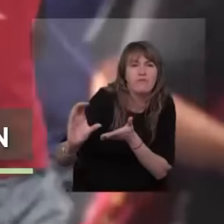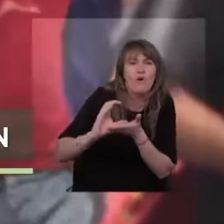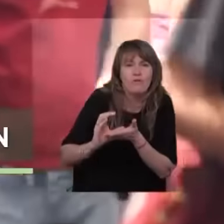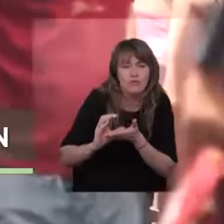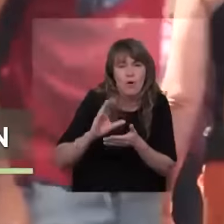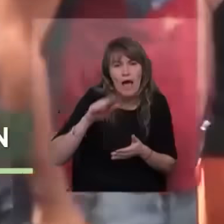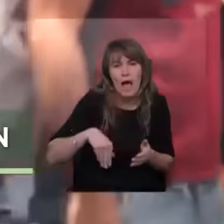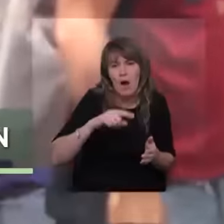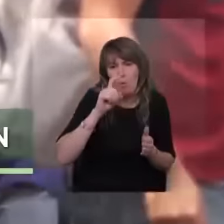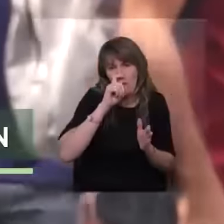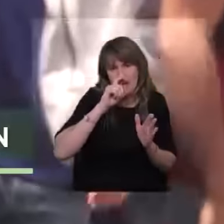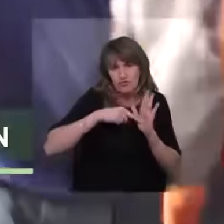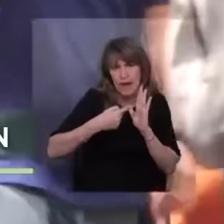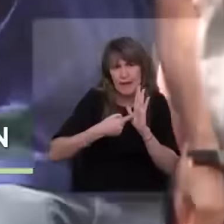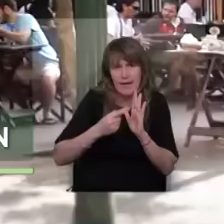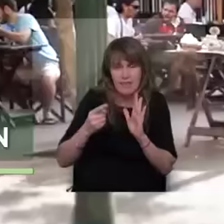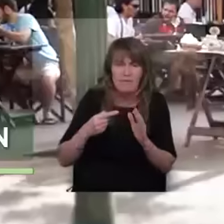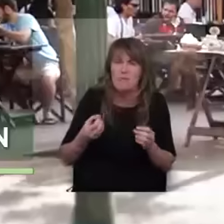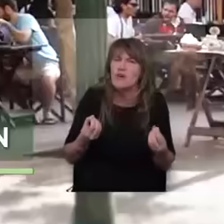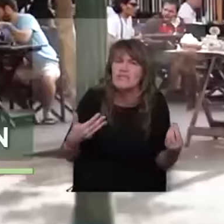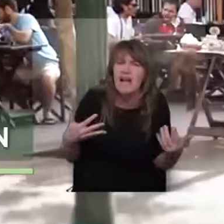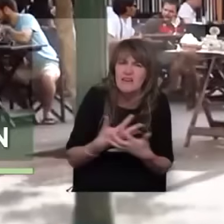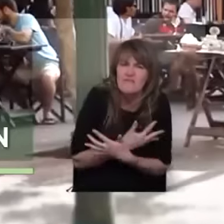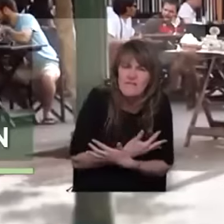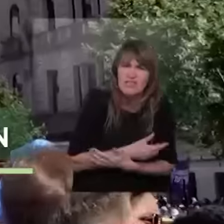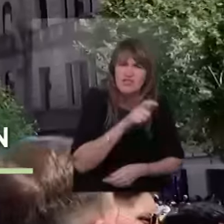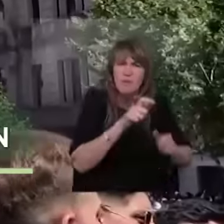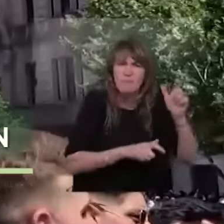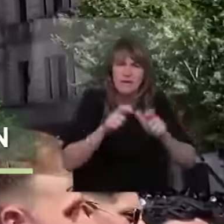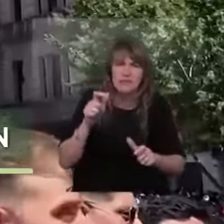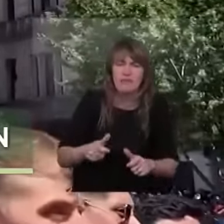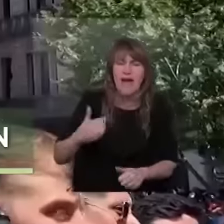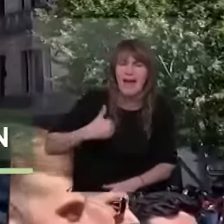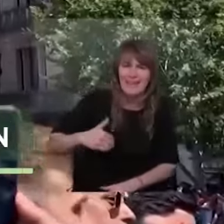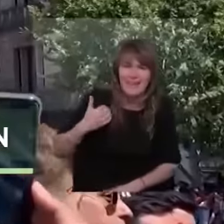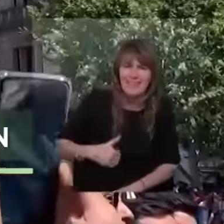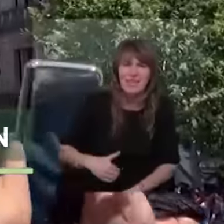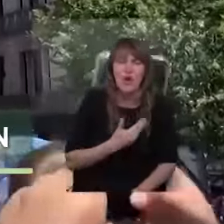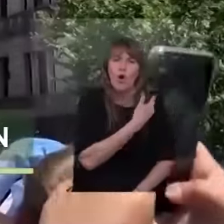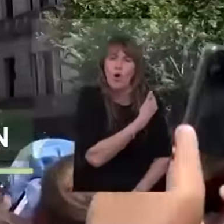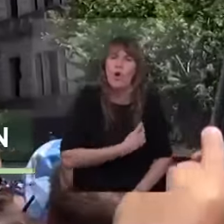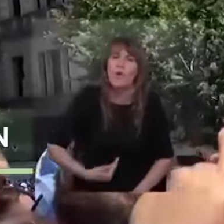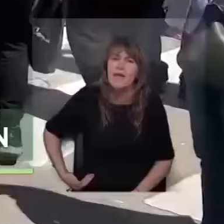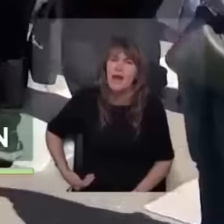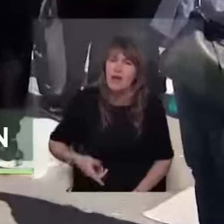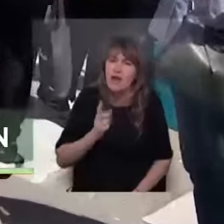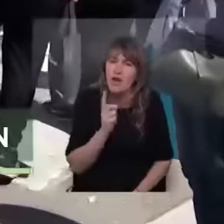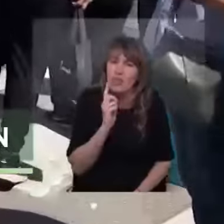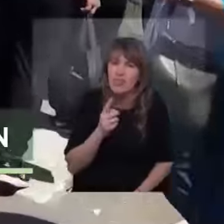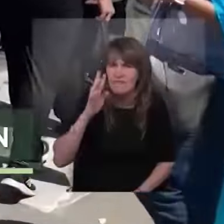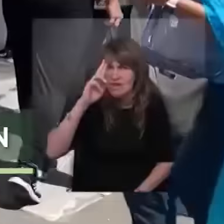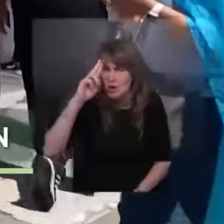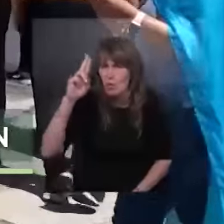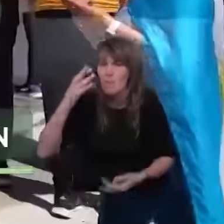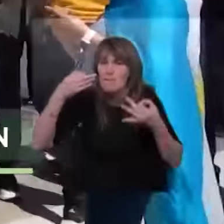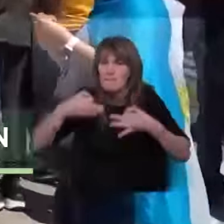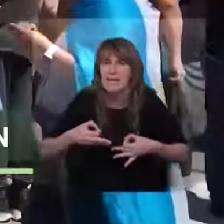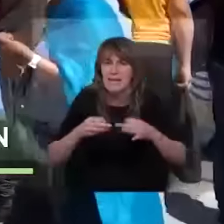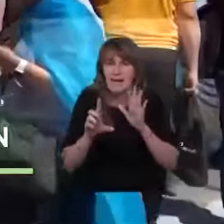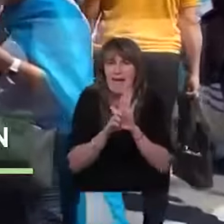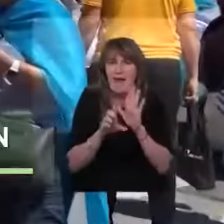impositiva el sacrificio que están haciendo todos los argentinos requiere de un gobierno ejemplar que cumpla la ley de la misma manera que la exige